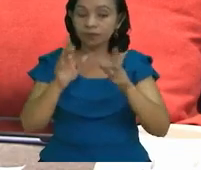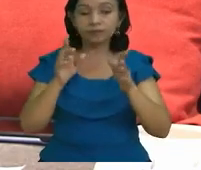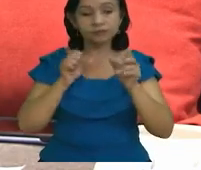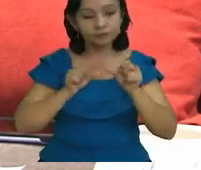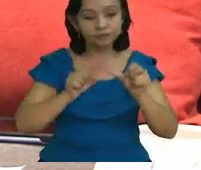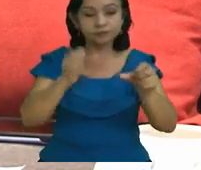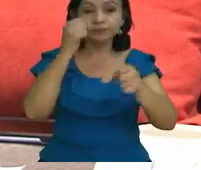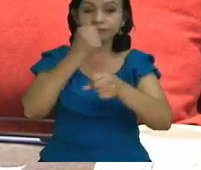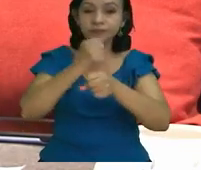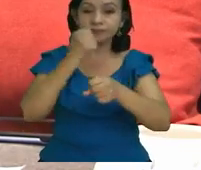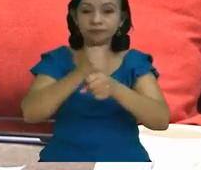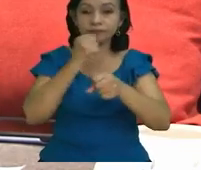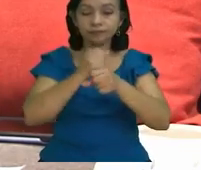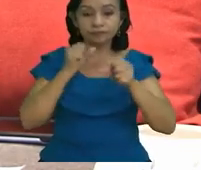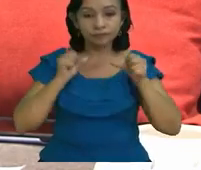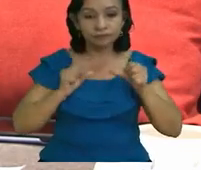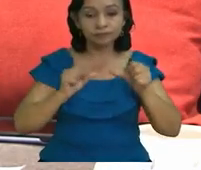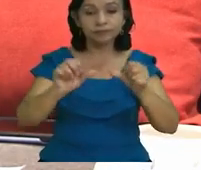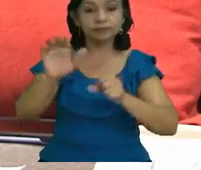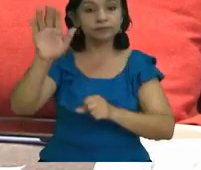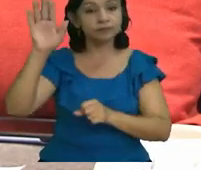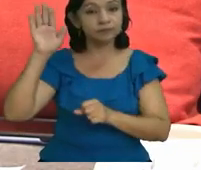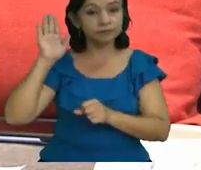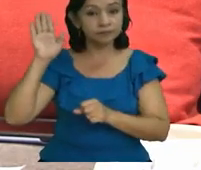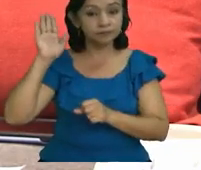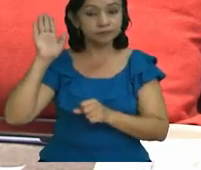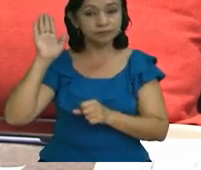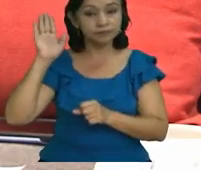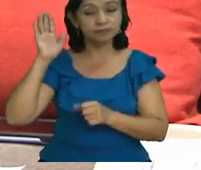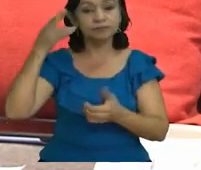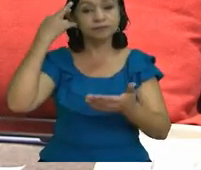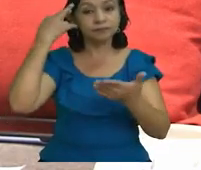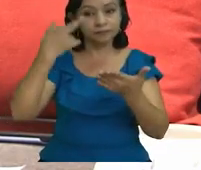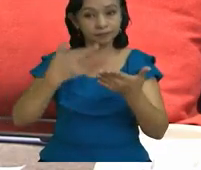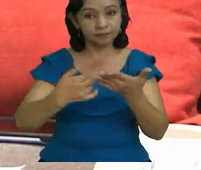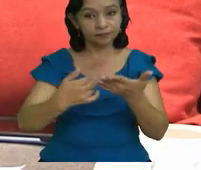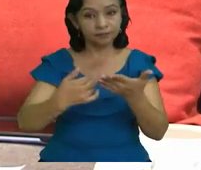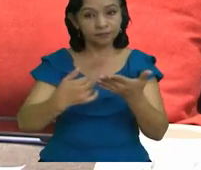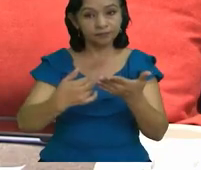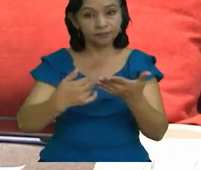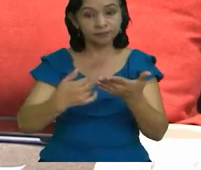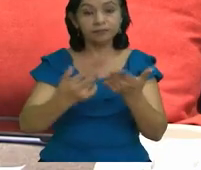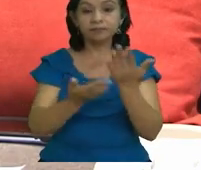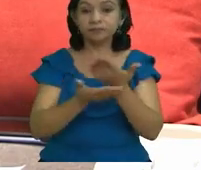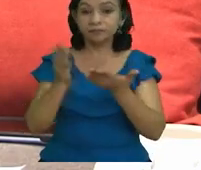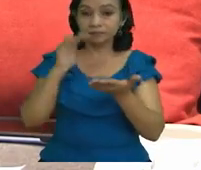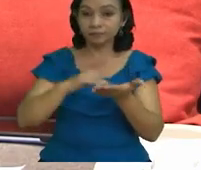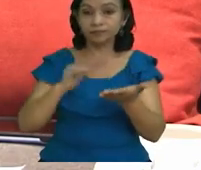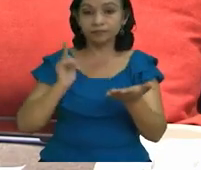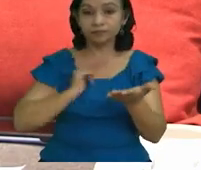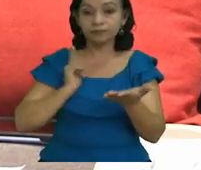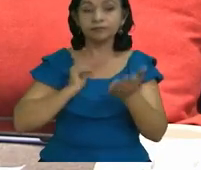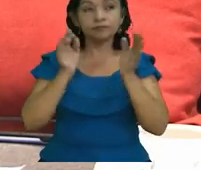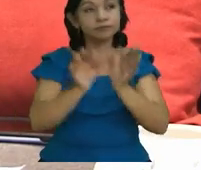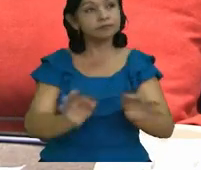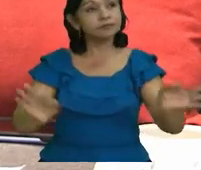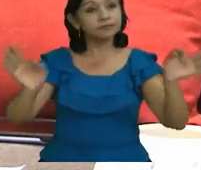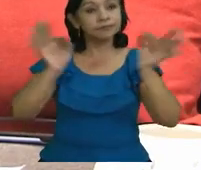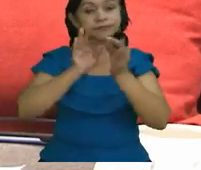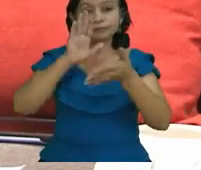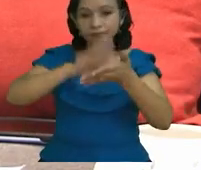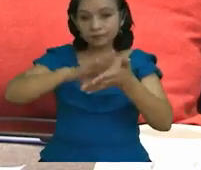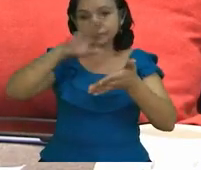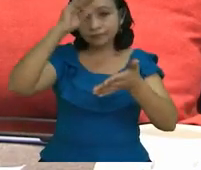seguimos trabajando, seguimos con ese compromiso y recordar que nuevamente que algo fundamental es el